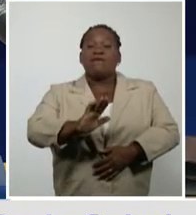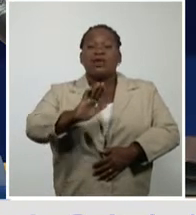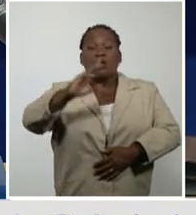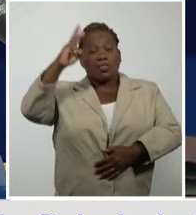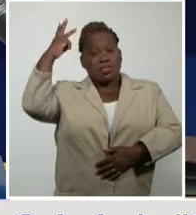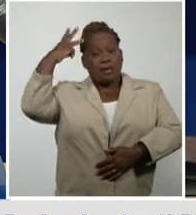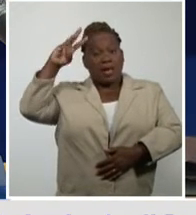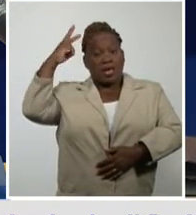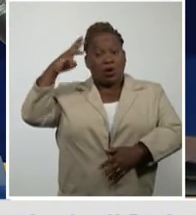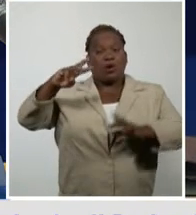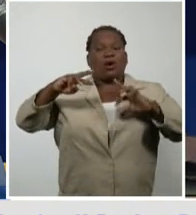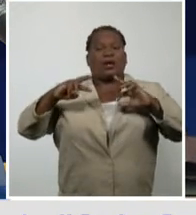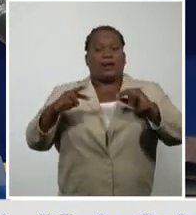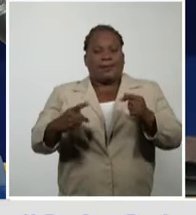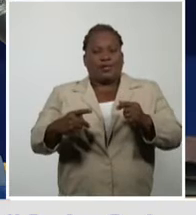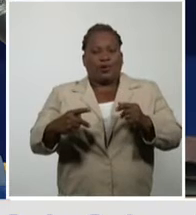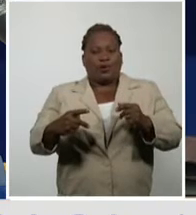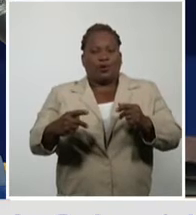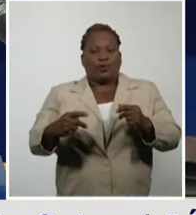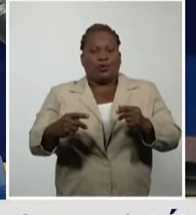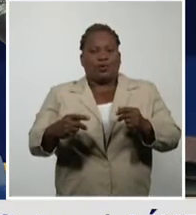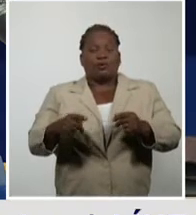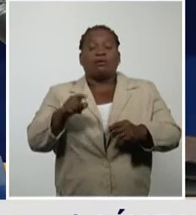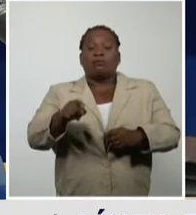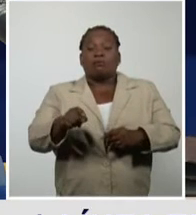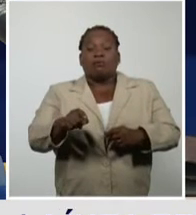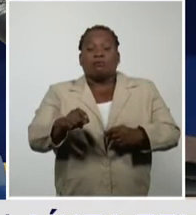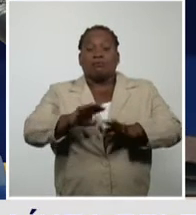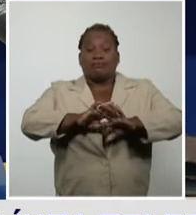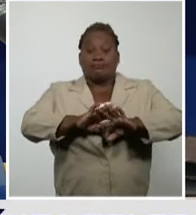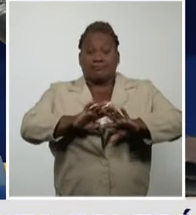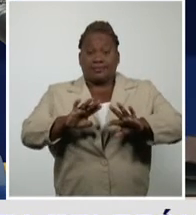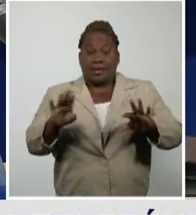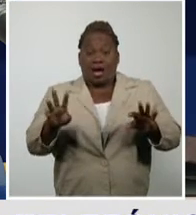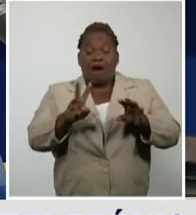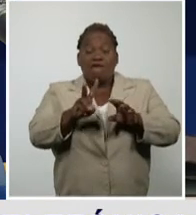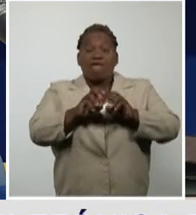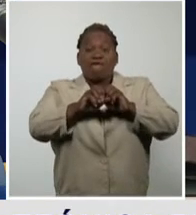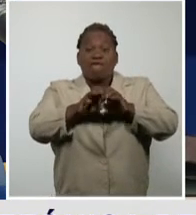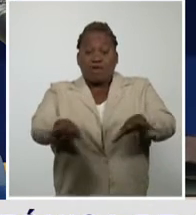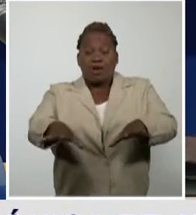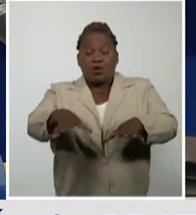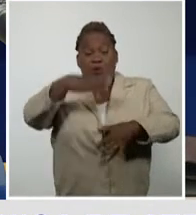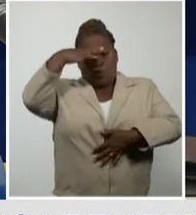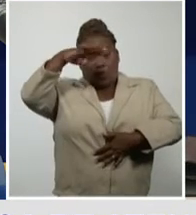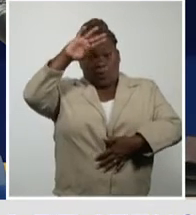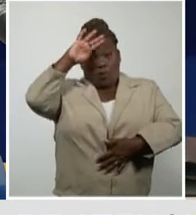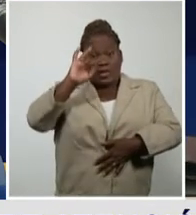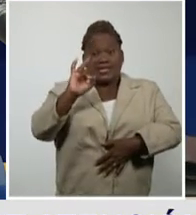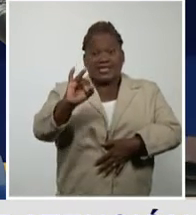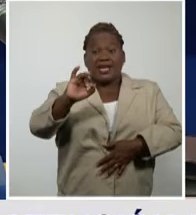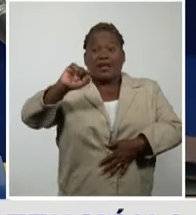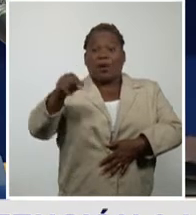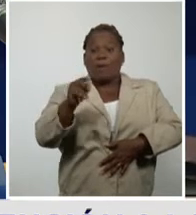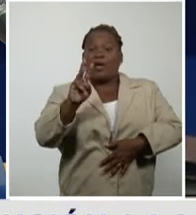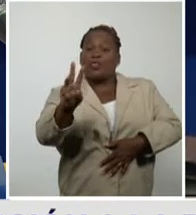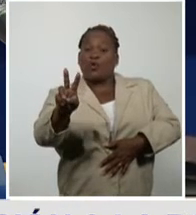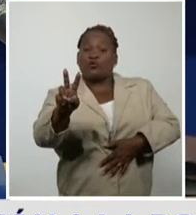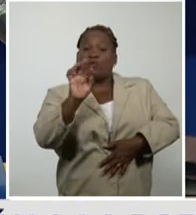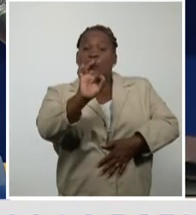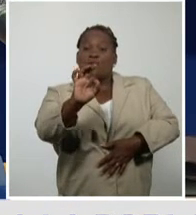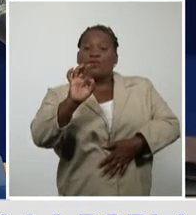recientemente de México. De esta forma, en la epidemia de Cuba, el 7,2% de